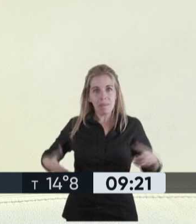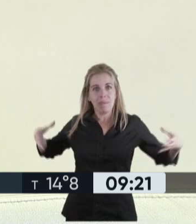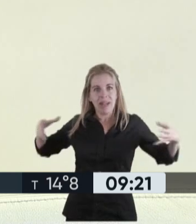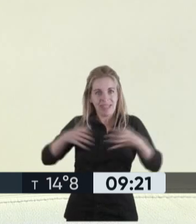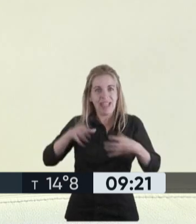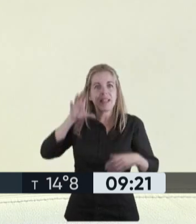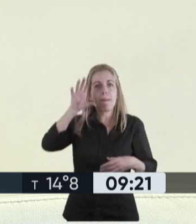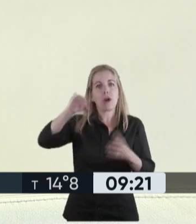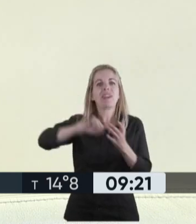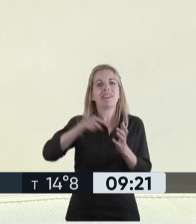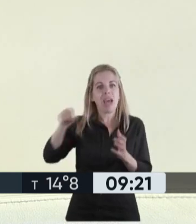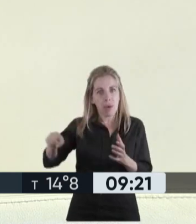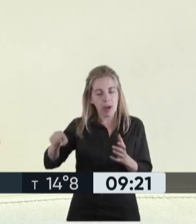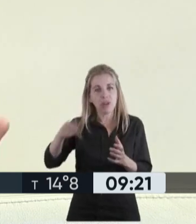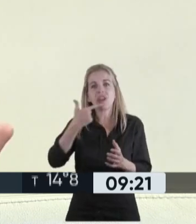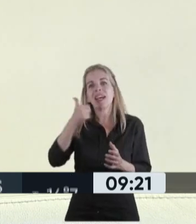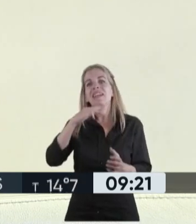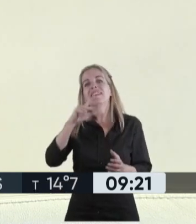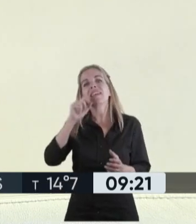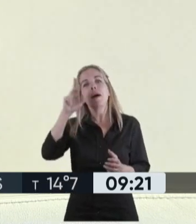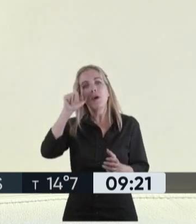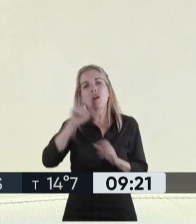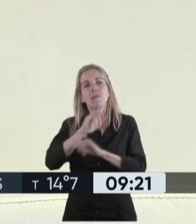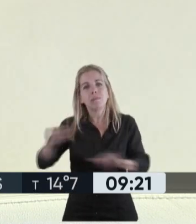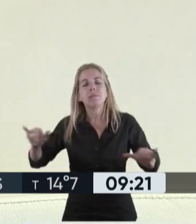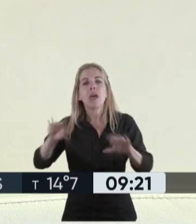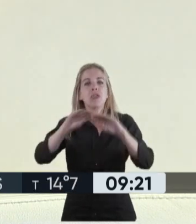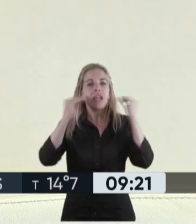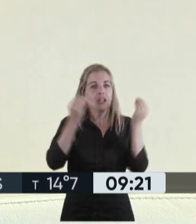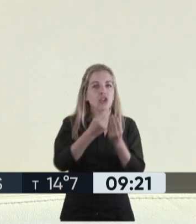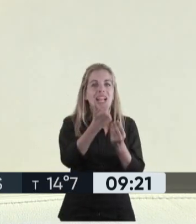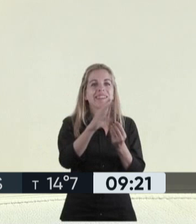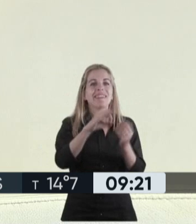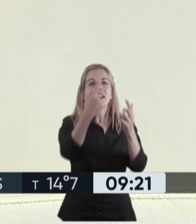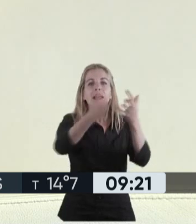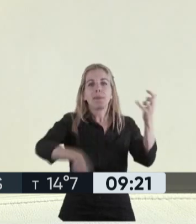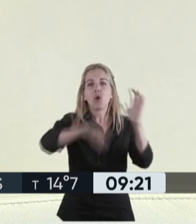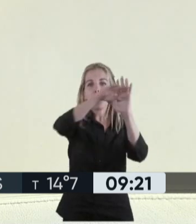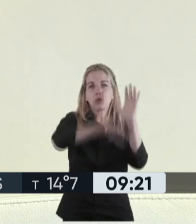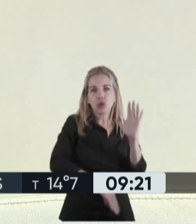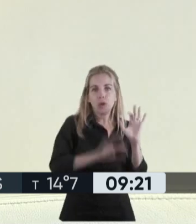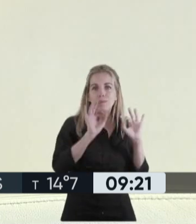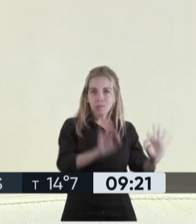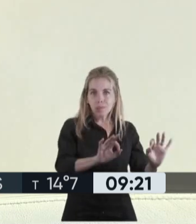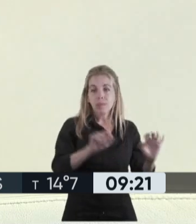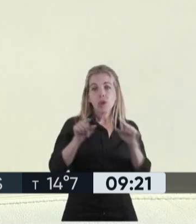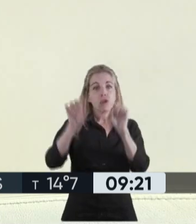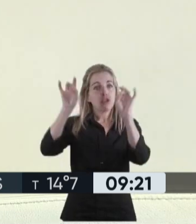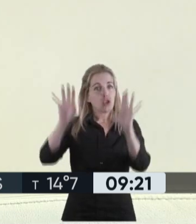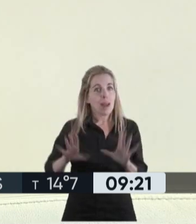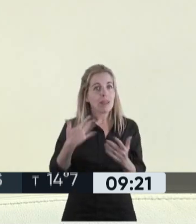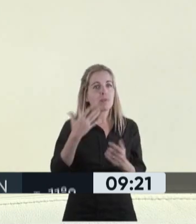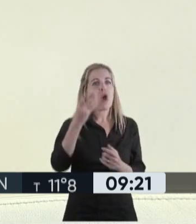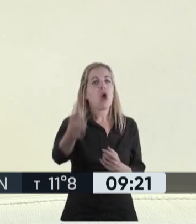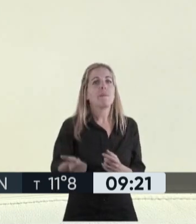de la provincia de Buenos Aires, Fernando Sabore, que de 60 productos que están acordados había podido conseguir solamente 10 en los